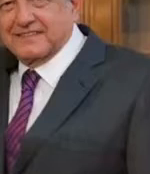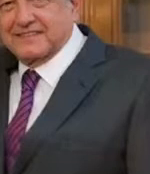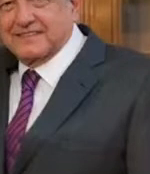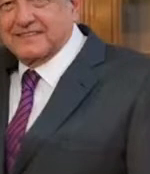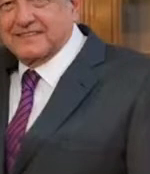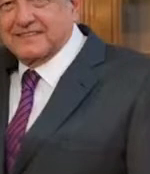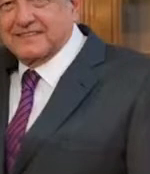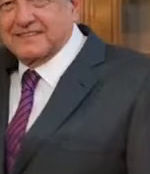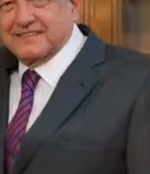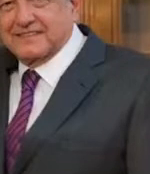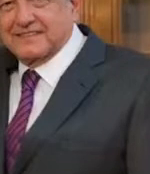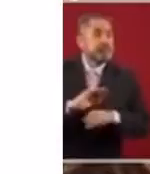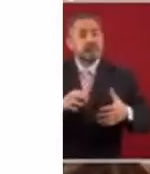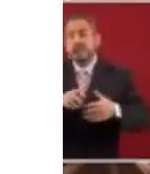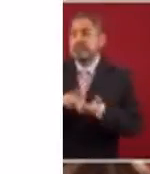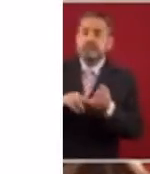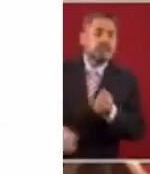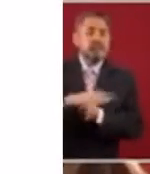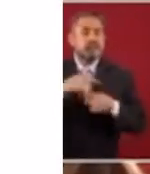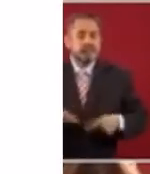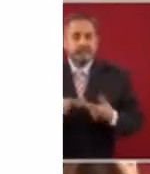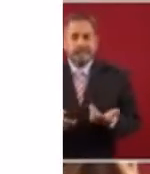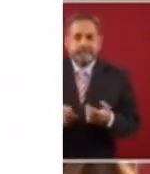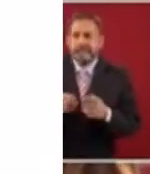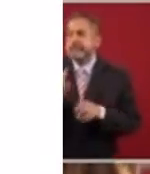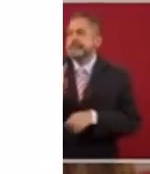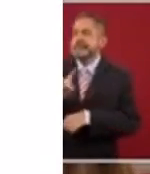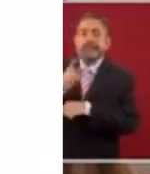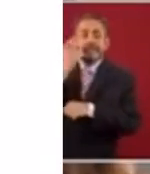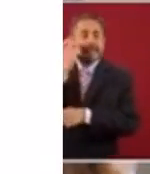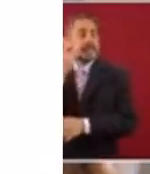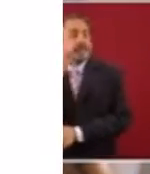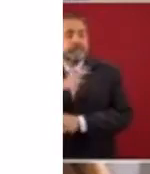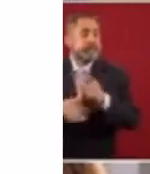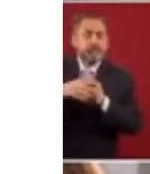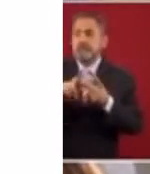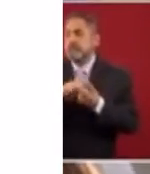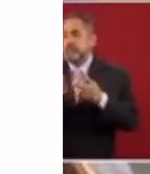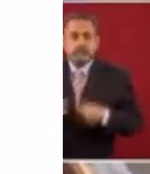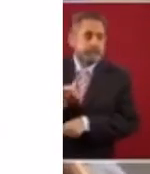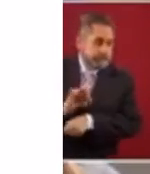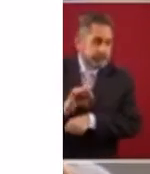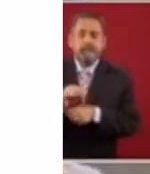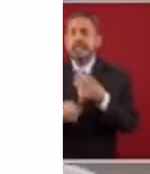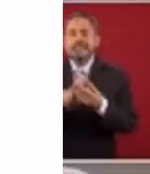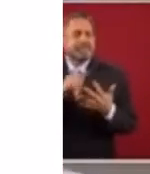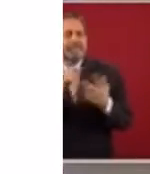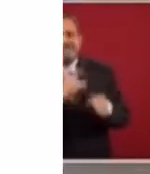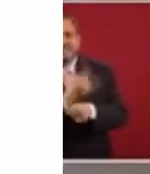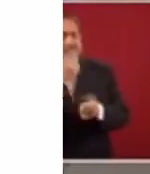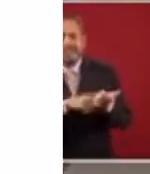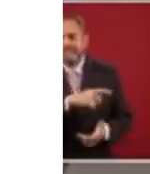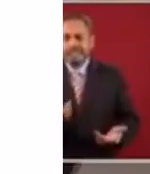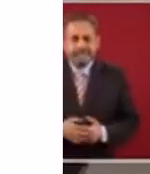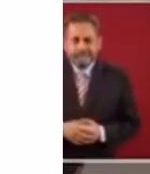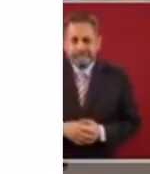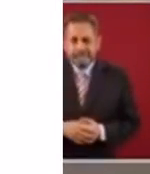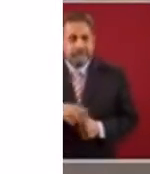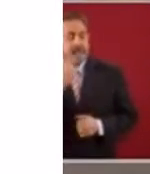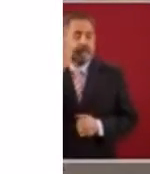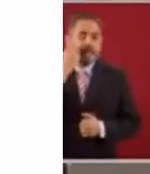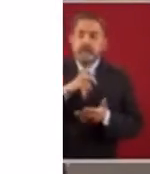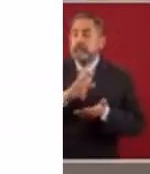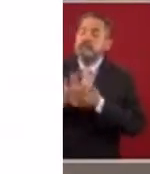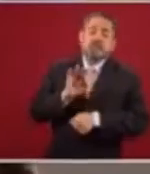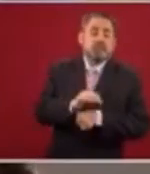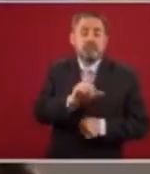supuestamente defensores de causas sociales, ya sean ambientales, derechos humanos, derechos laborales, derechos de